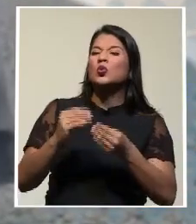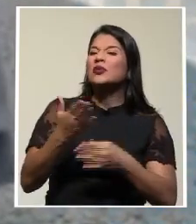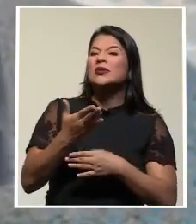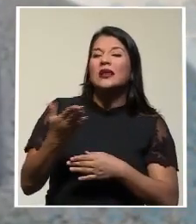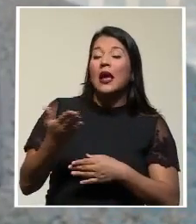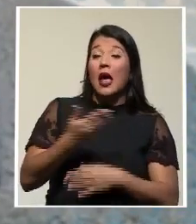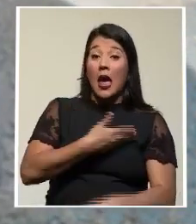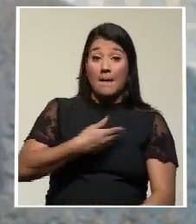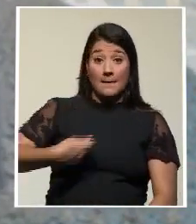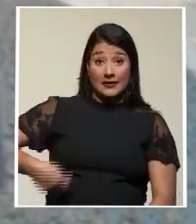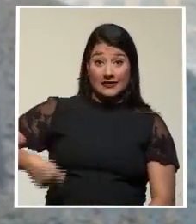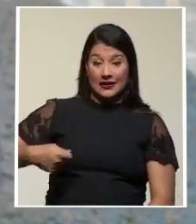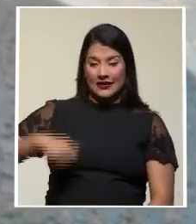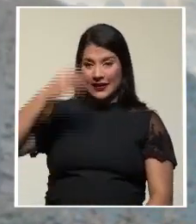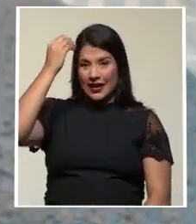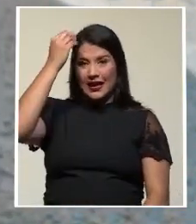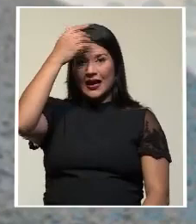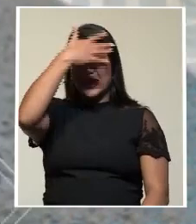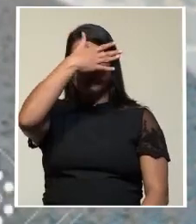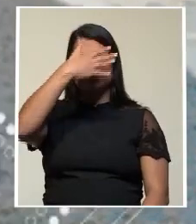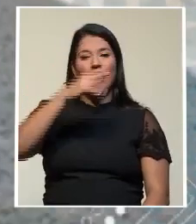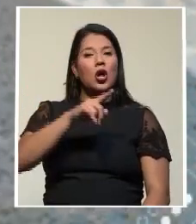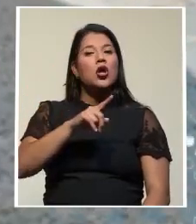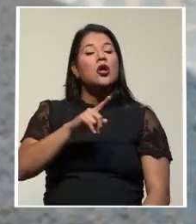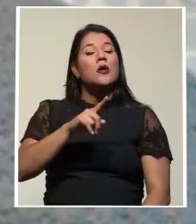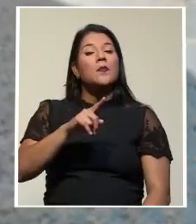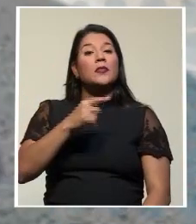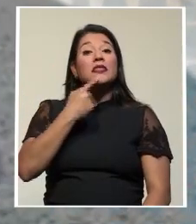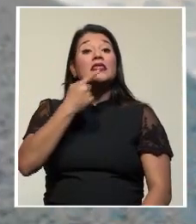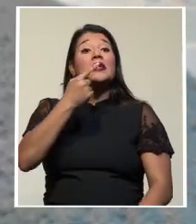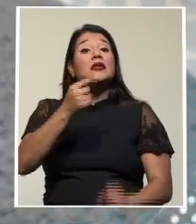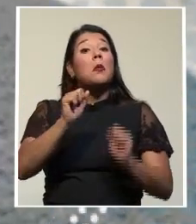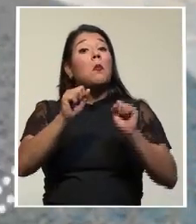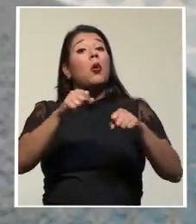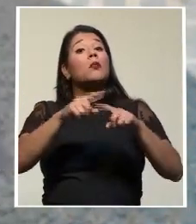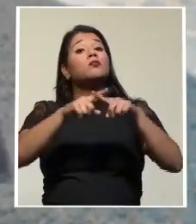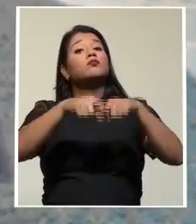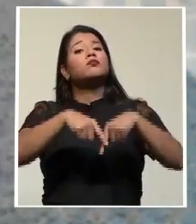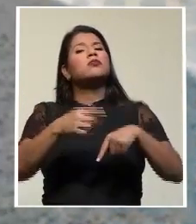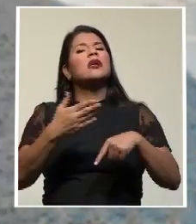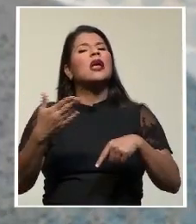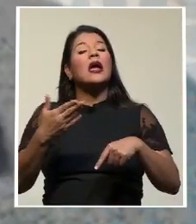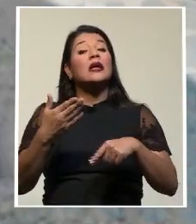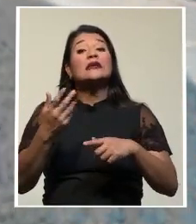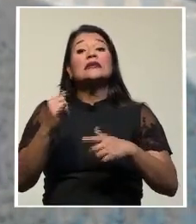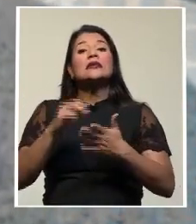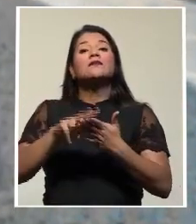el presidente Carlos Alvarado no descarta vetar el proyecto que